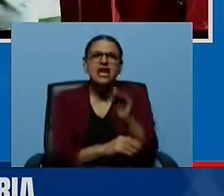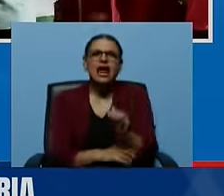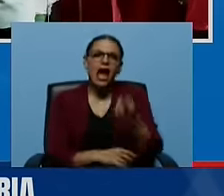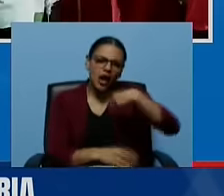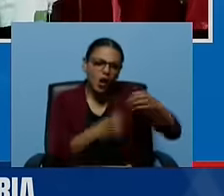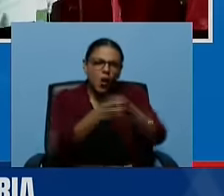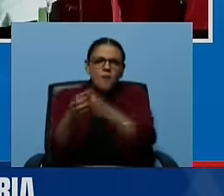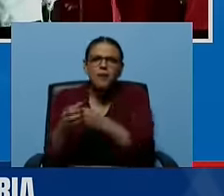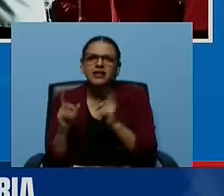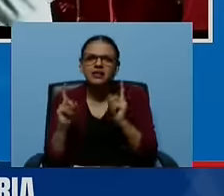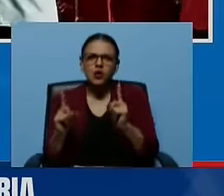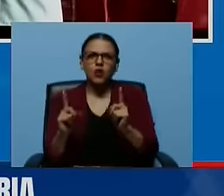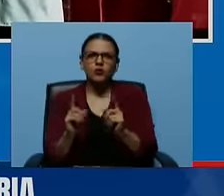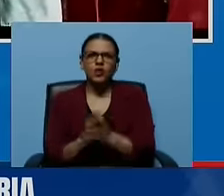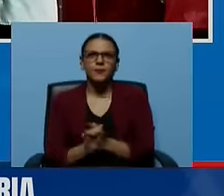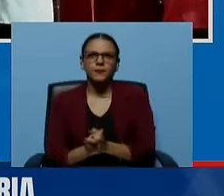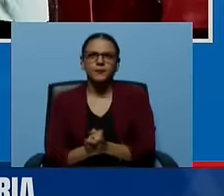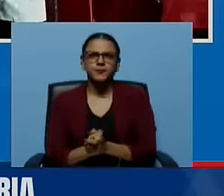compatriota.